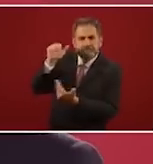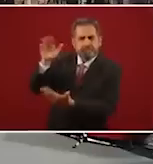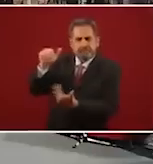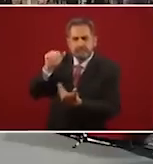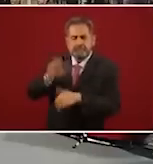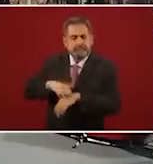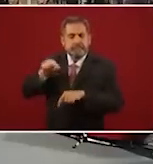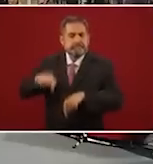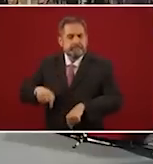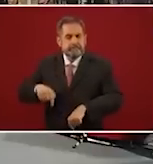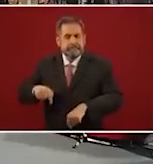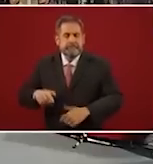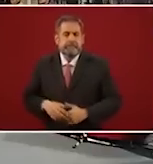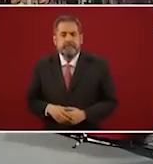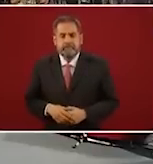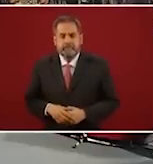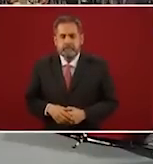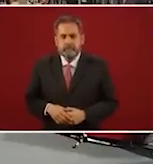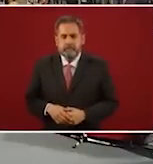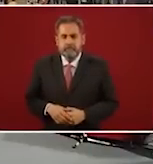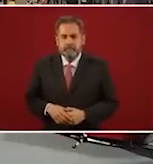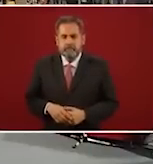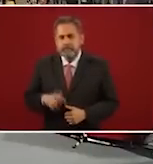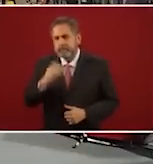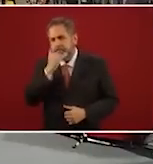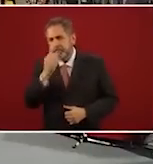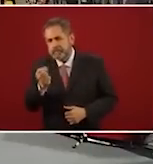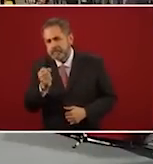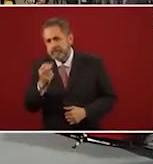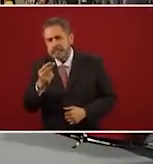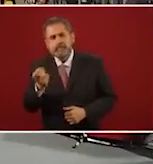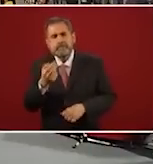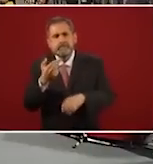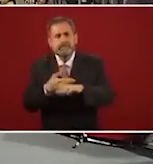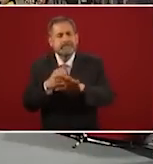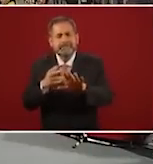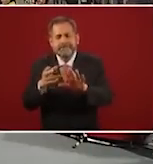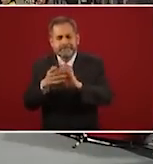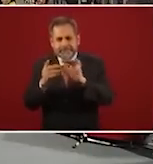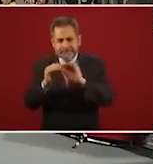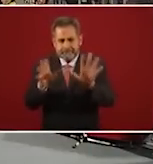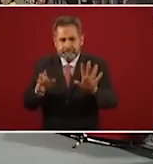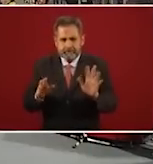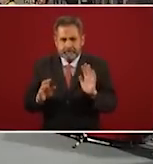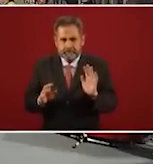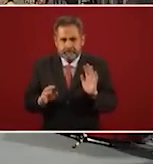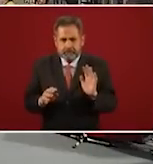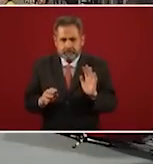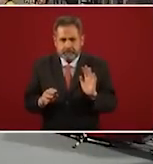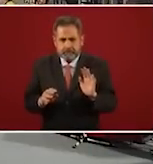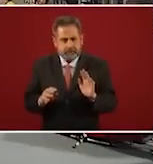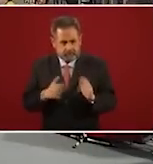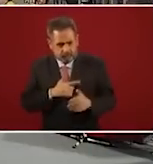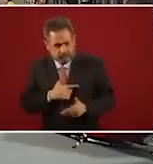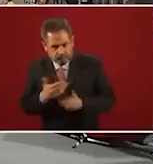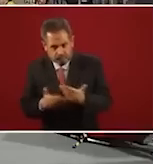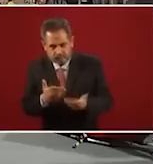México. Perdón, subsecretario, sí, es que para que me queda a mí al menos bien claro. Con todo